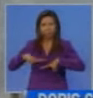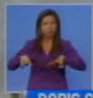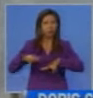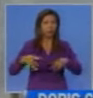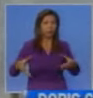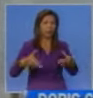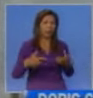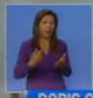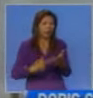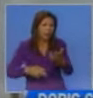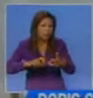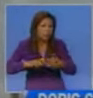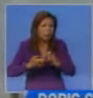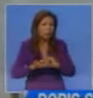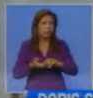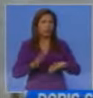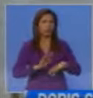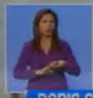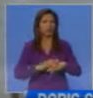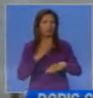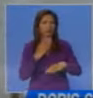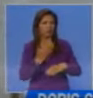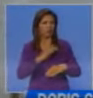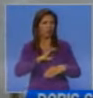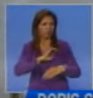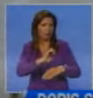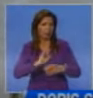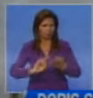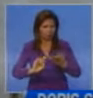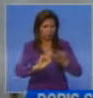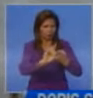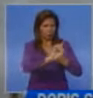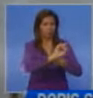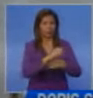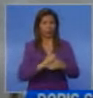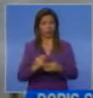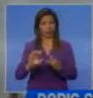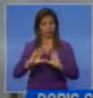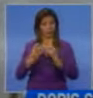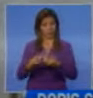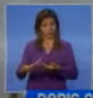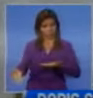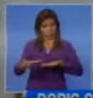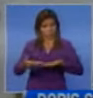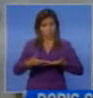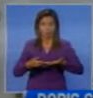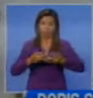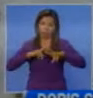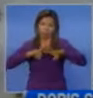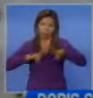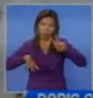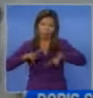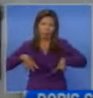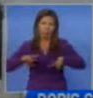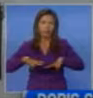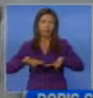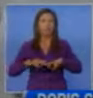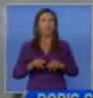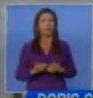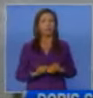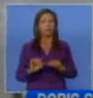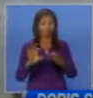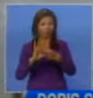de problemas éticos de distinta naturaleza que se hayan recibido en esta comisión. He pedido un informe a